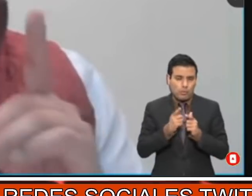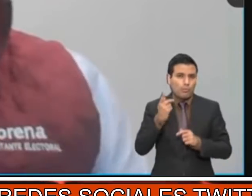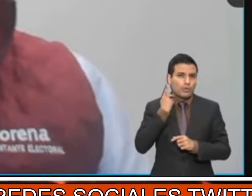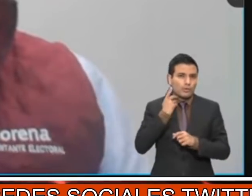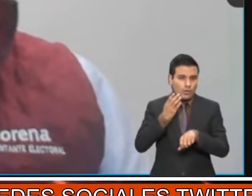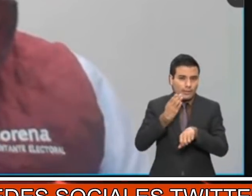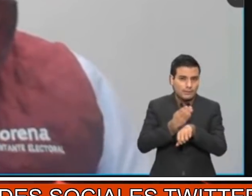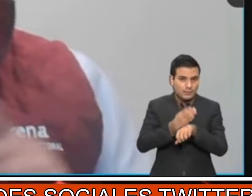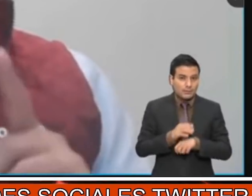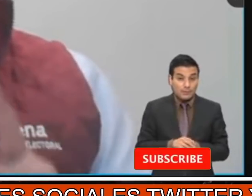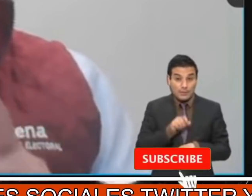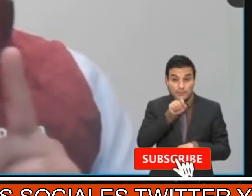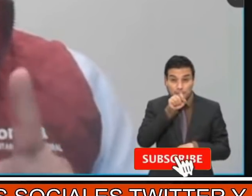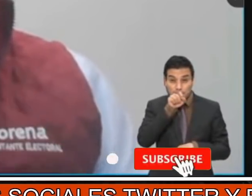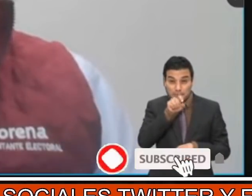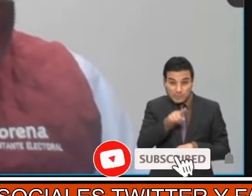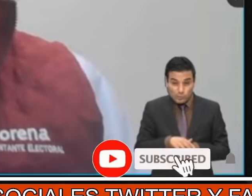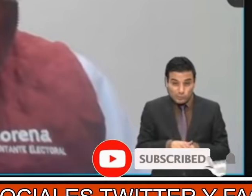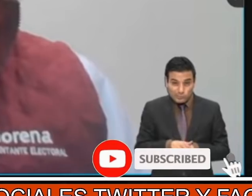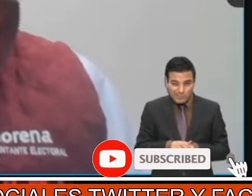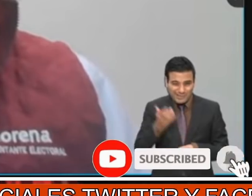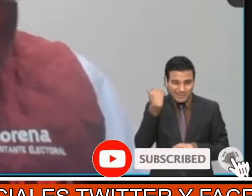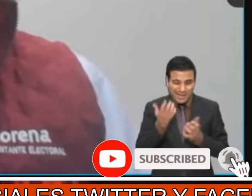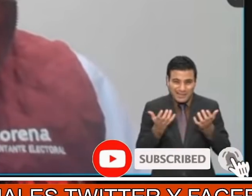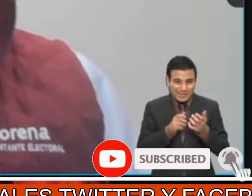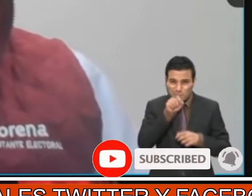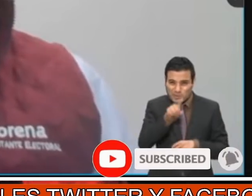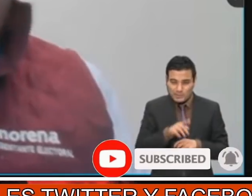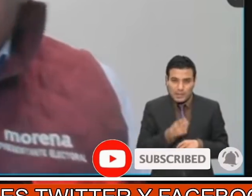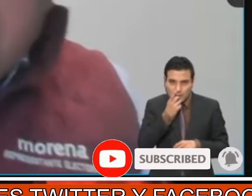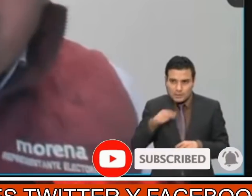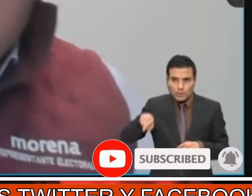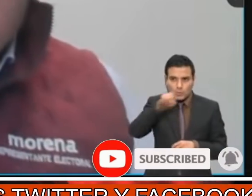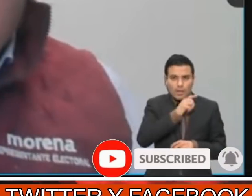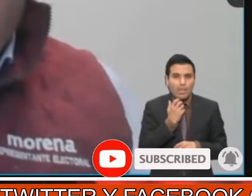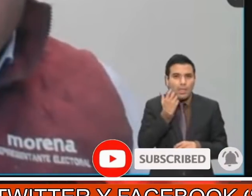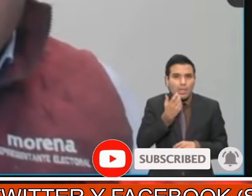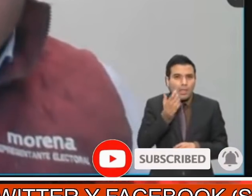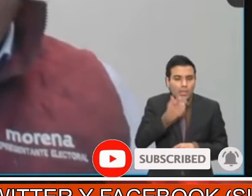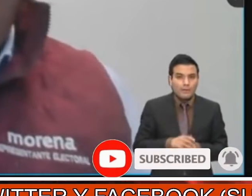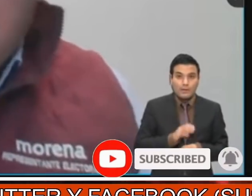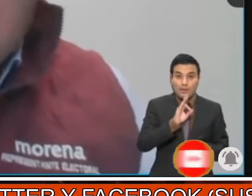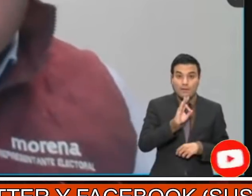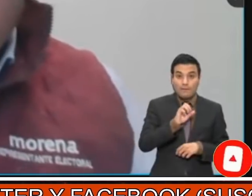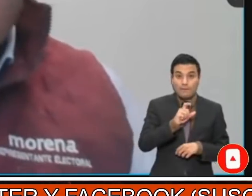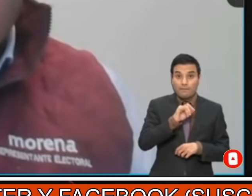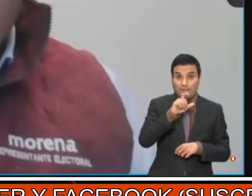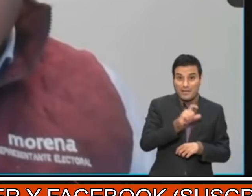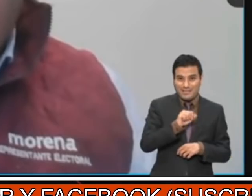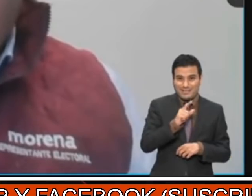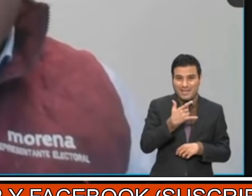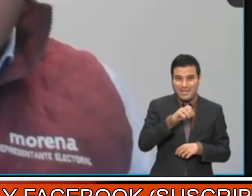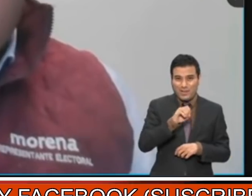por la misma conducta la calificativa de culposa. Sin embargo, a Félix Salgado, por los mismos